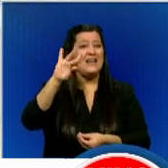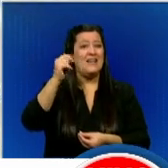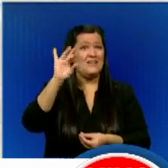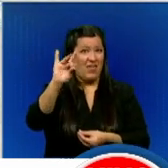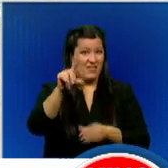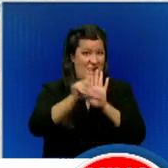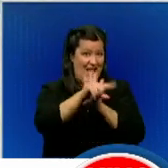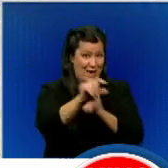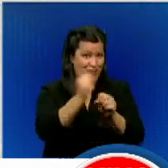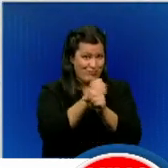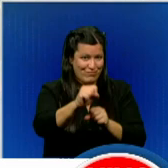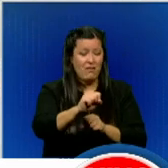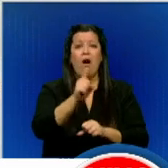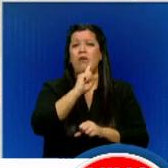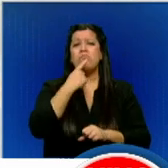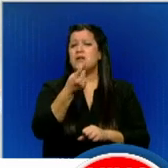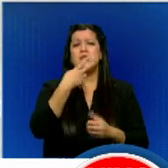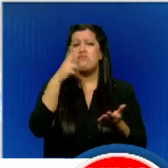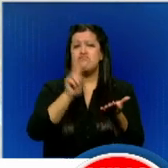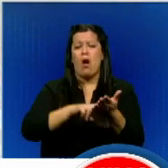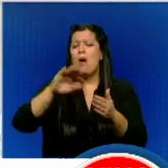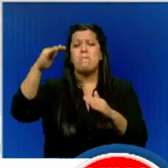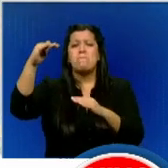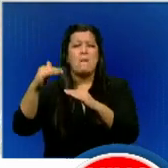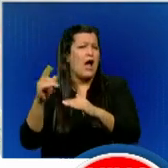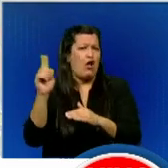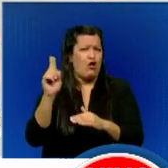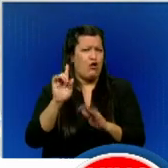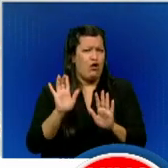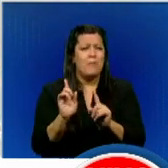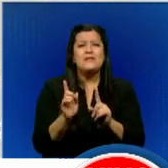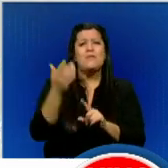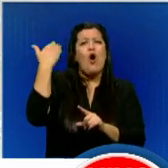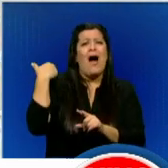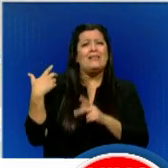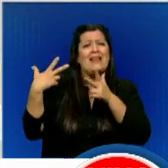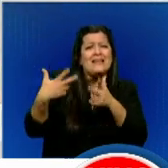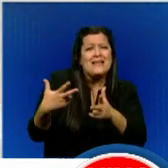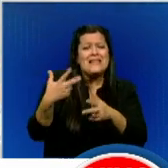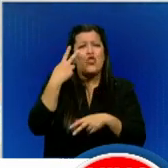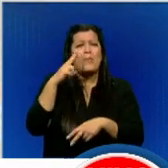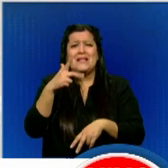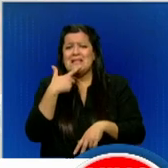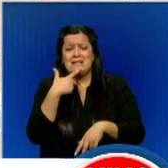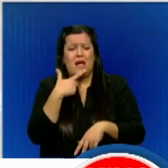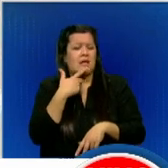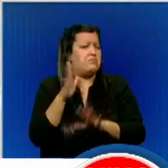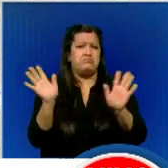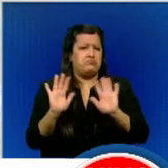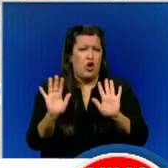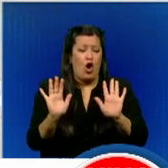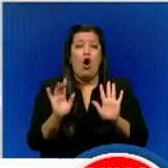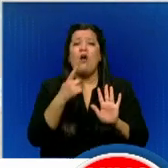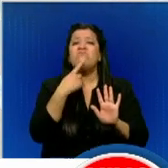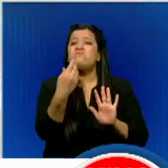no continuar con la baja impositiva que se había planteado en ese momento es decir